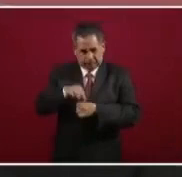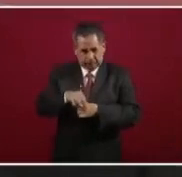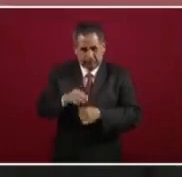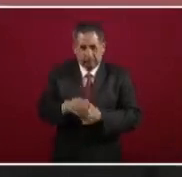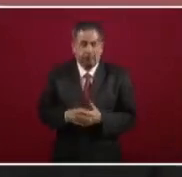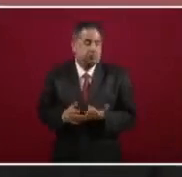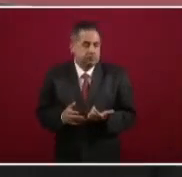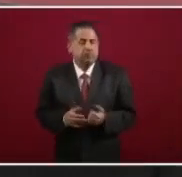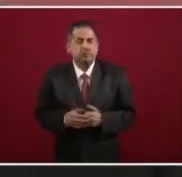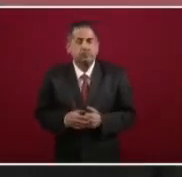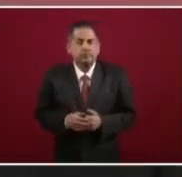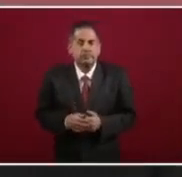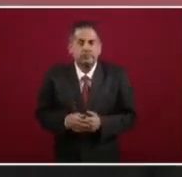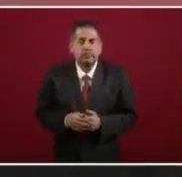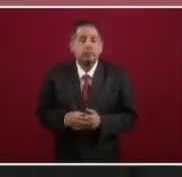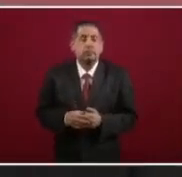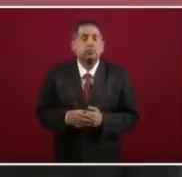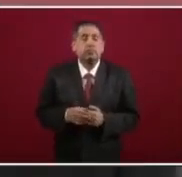edad